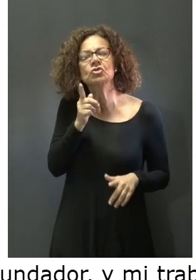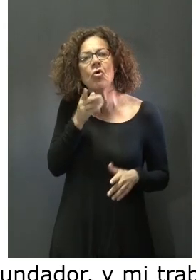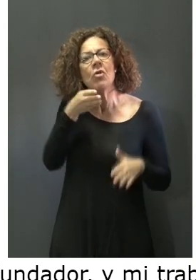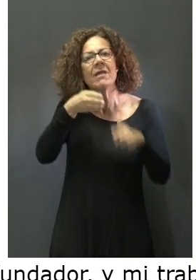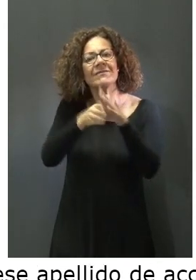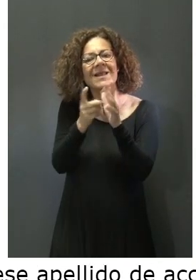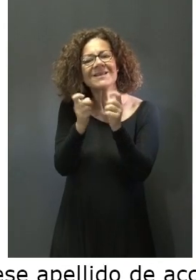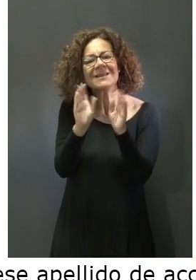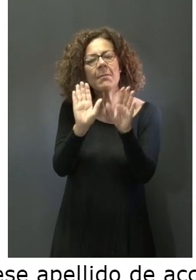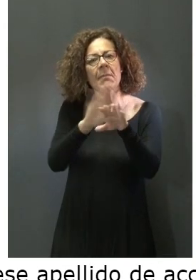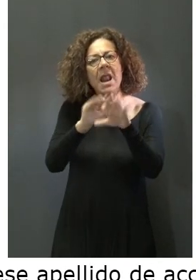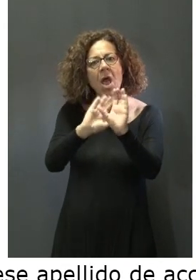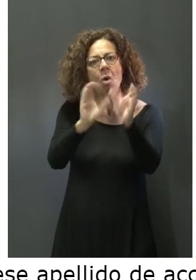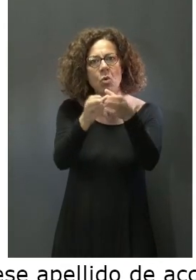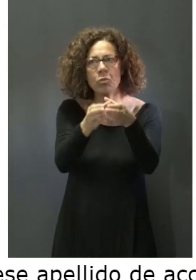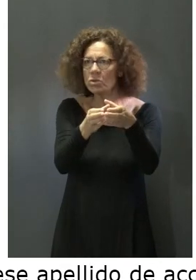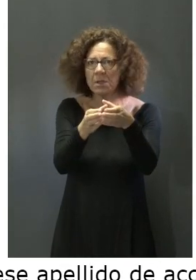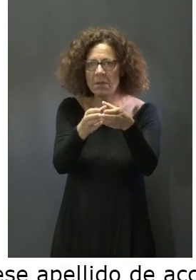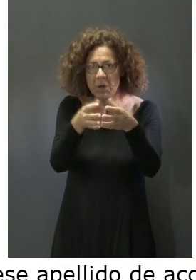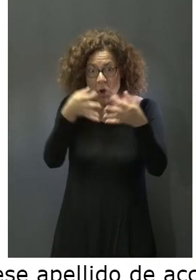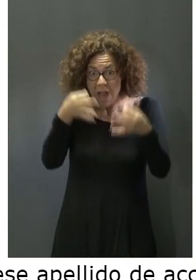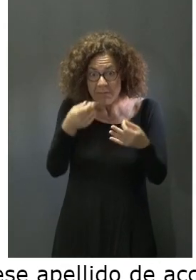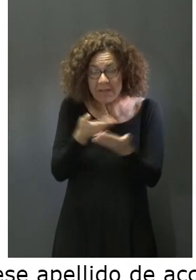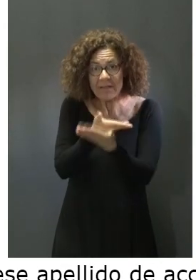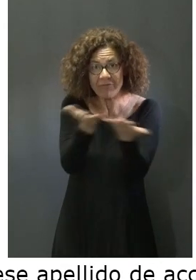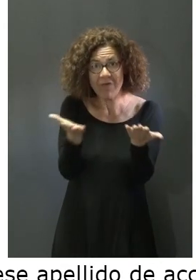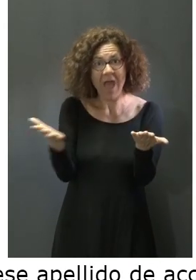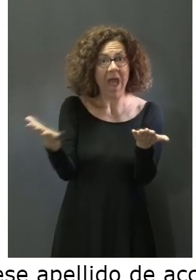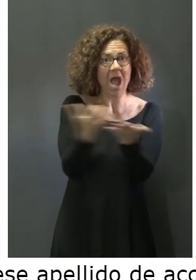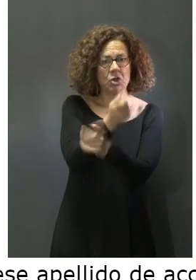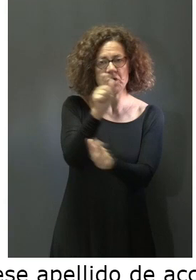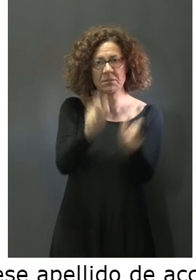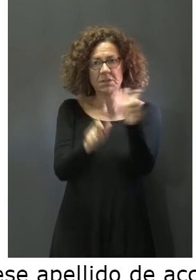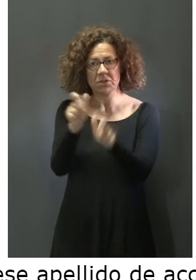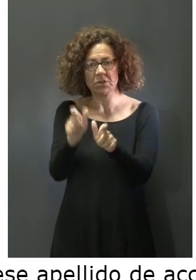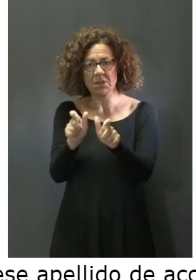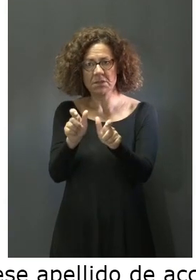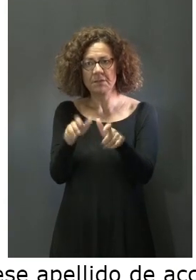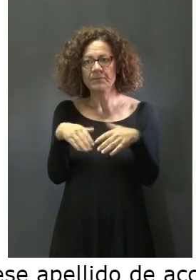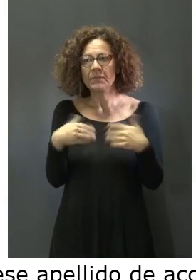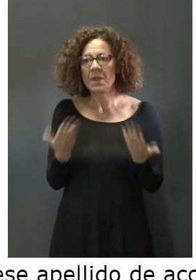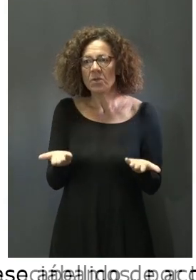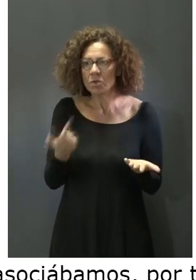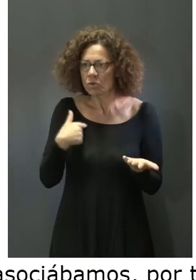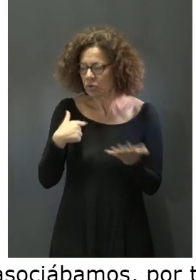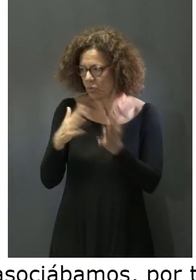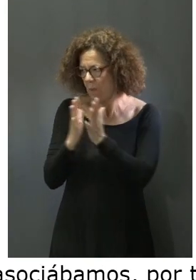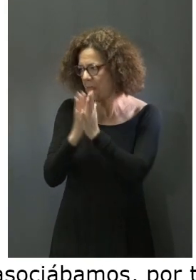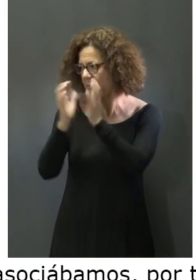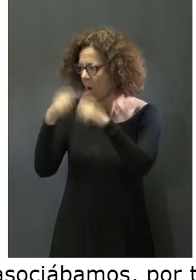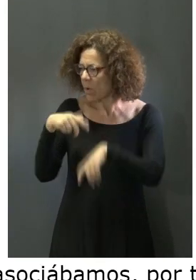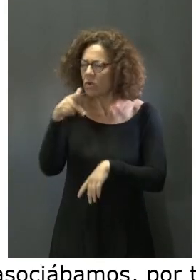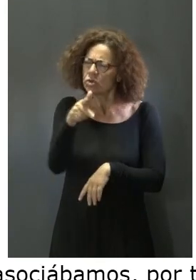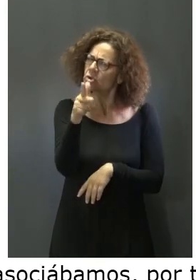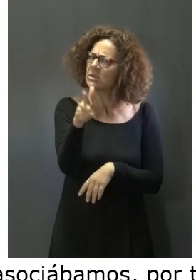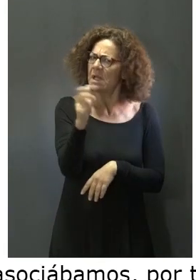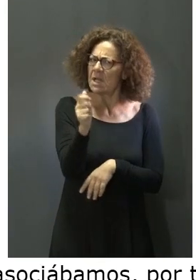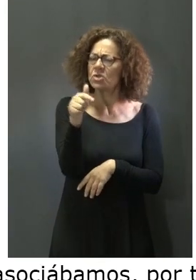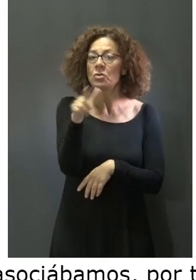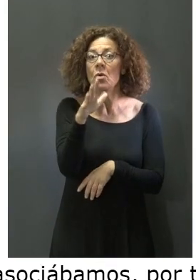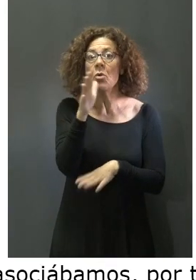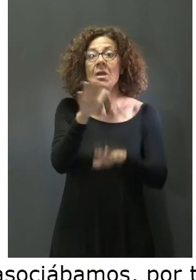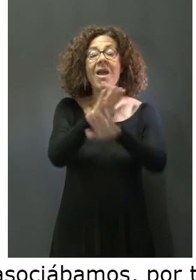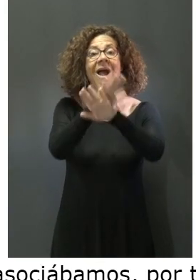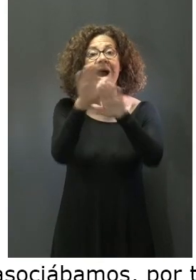es un beneficio que aporta a todas las personas. Entonces, al final, obviamente, estoy totalmente de acuerdo en esos derechos y en eso, porque al